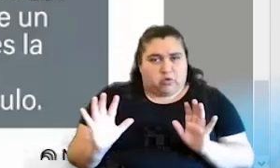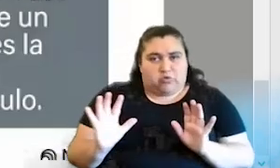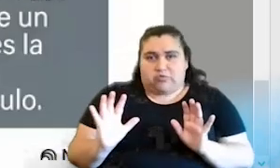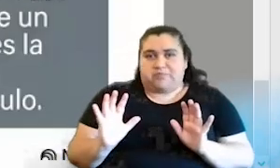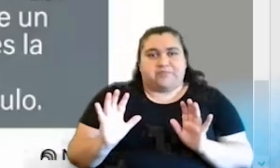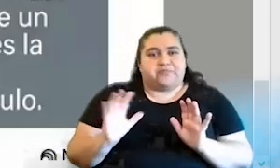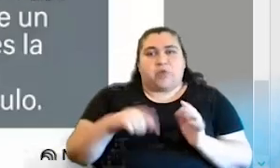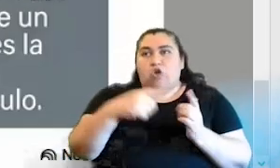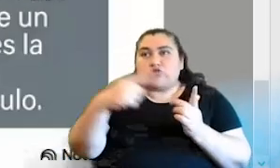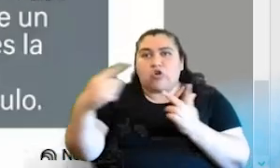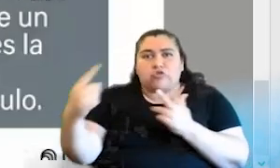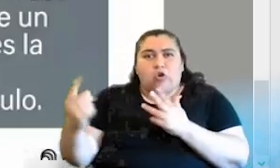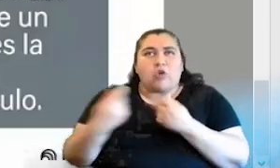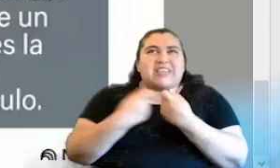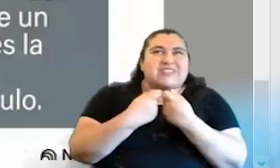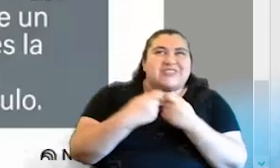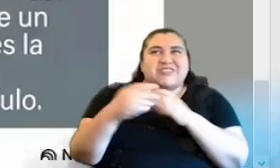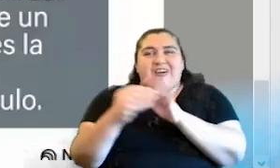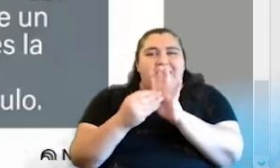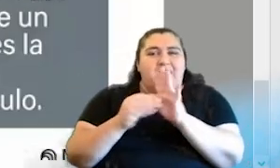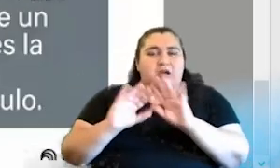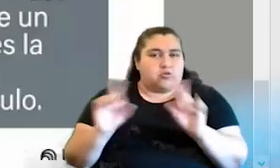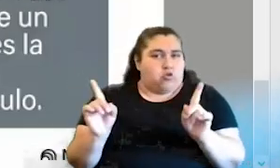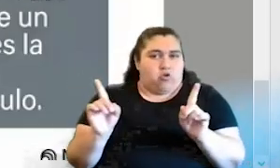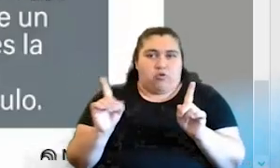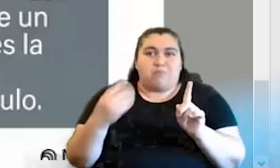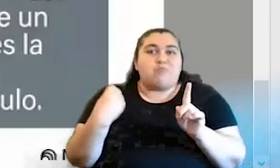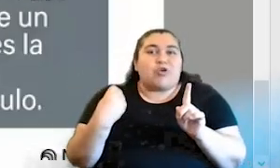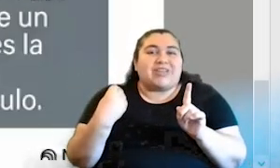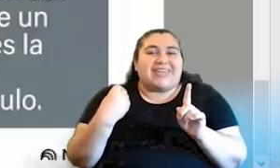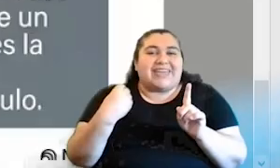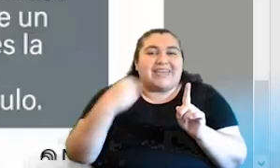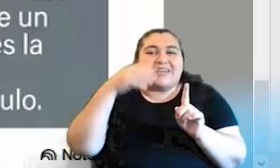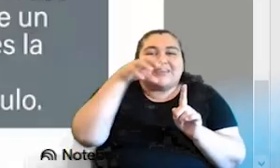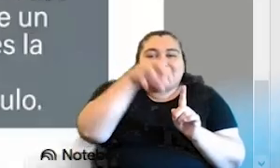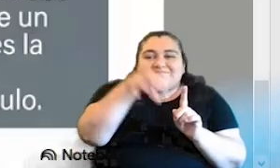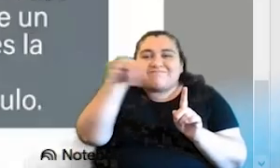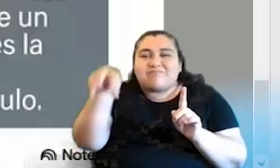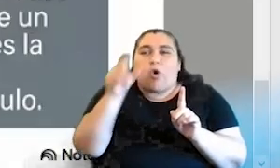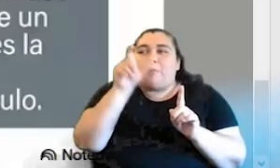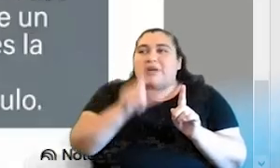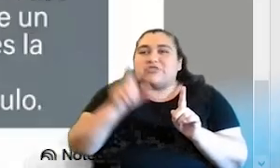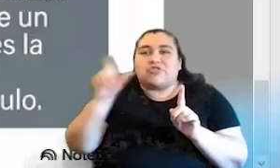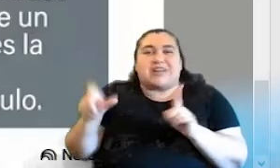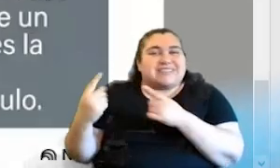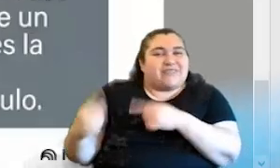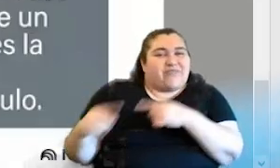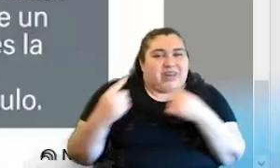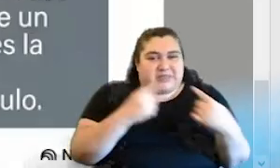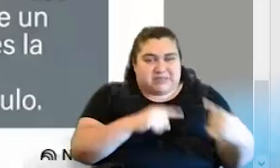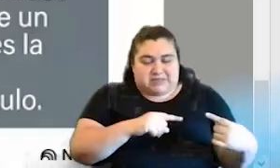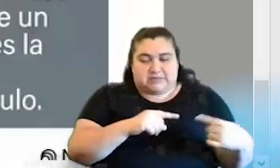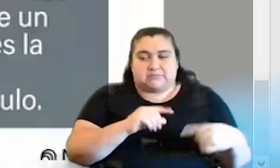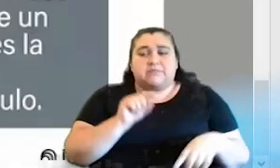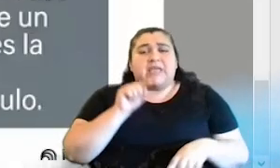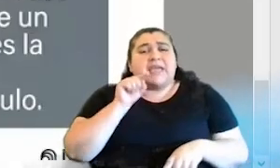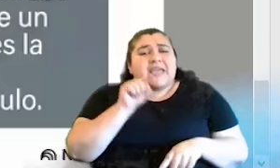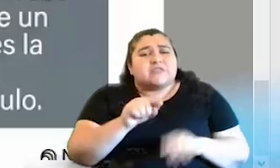o lo que fuere, porque estamos hablando de dos sujetos diferentes. Esto va no